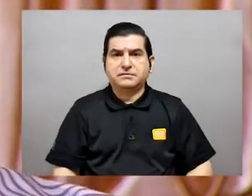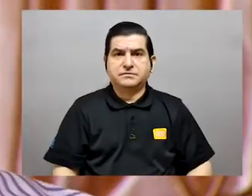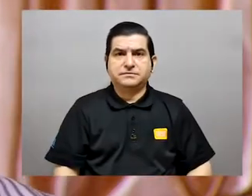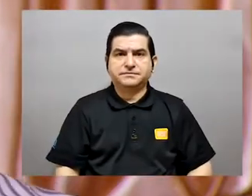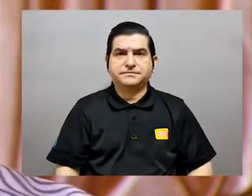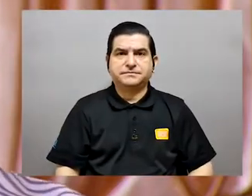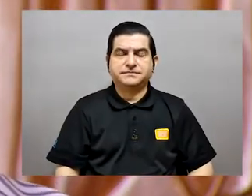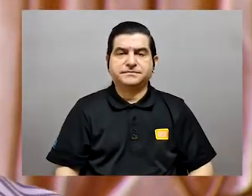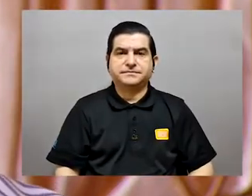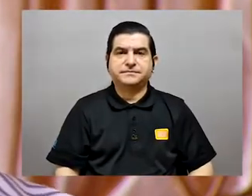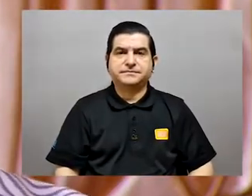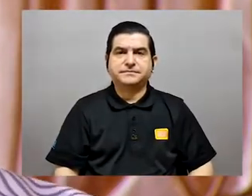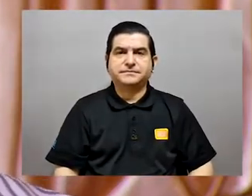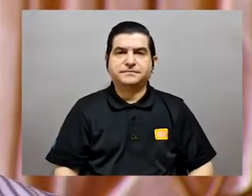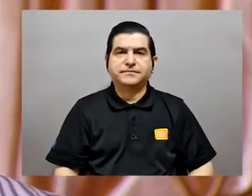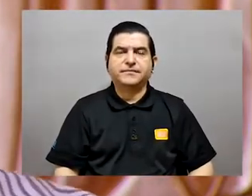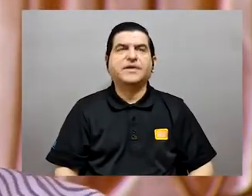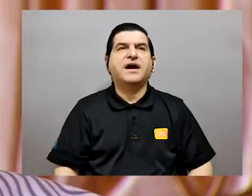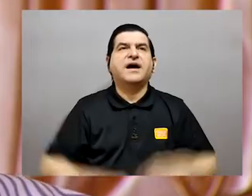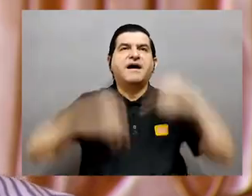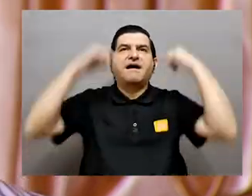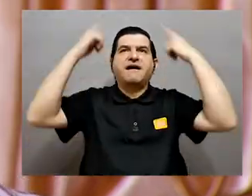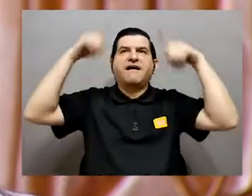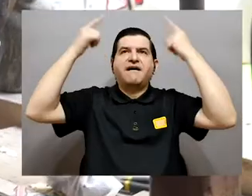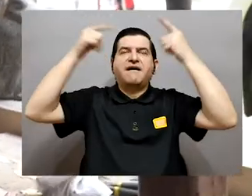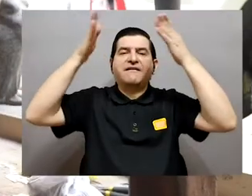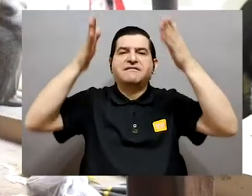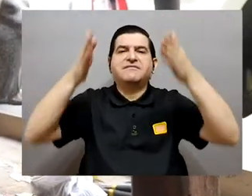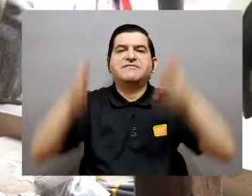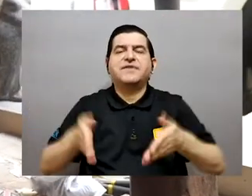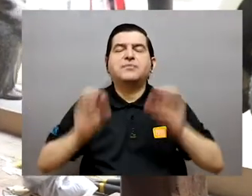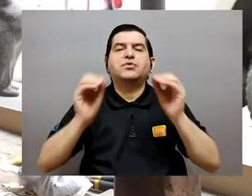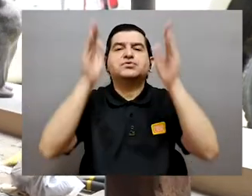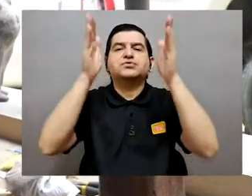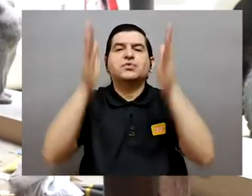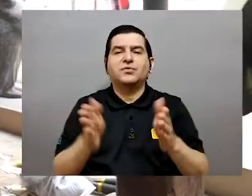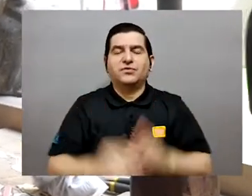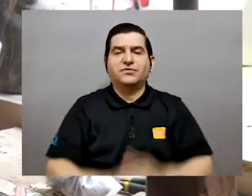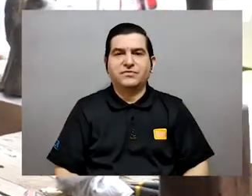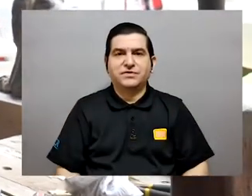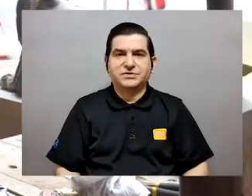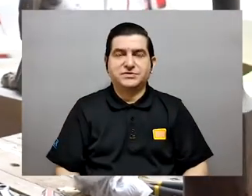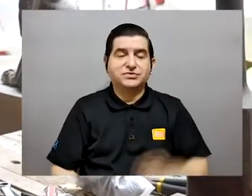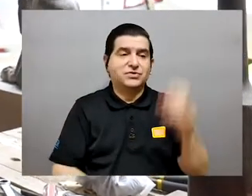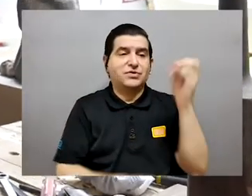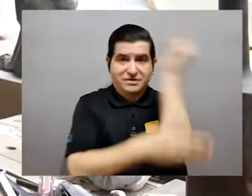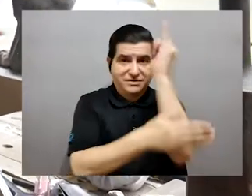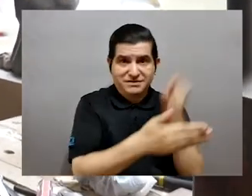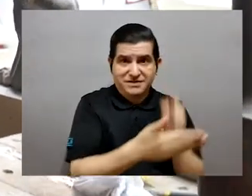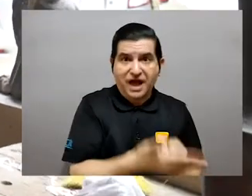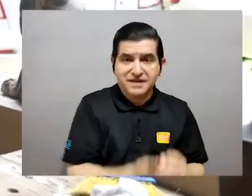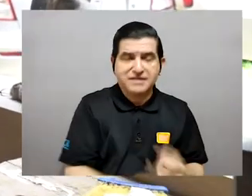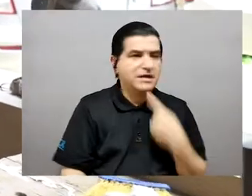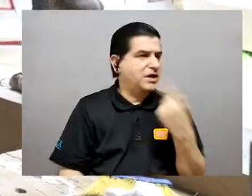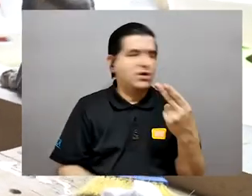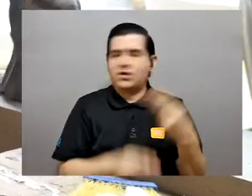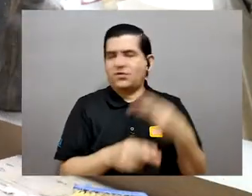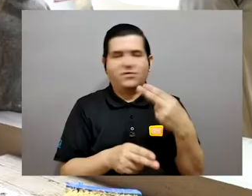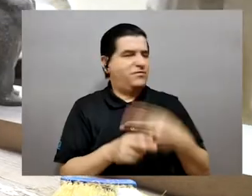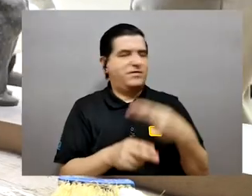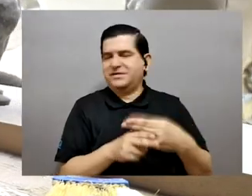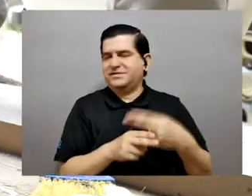estaba presente en esto haciendo ese intercambio cultural, no. Cosa que le correspondía y no lo hacía. Entonces, de